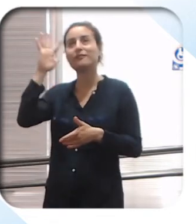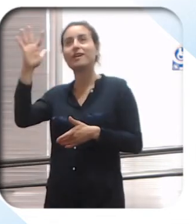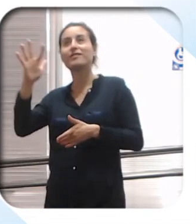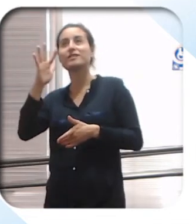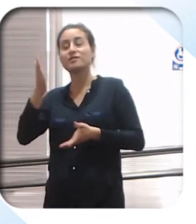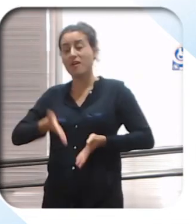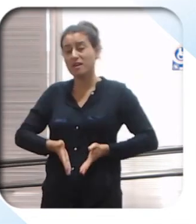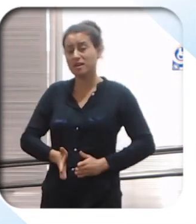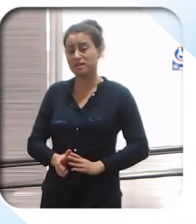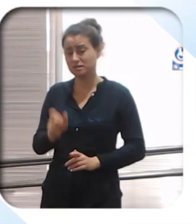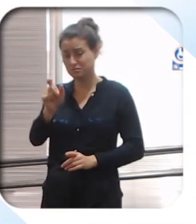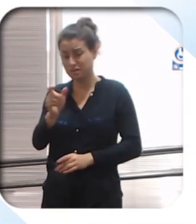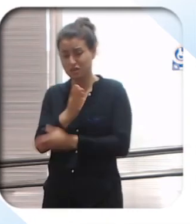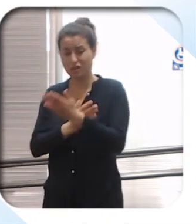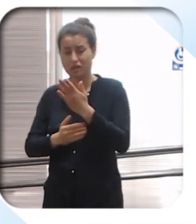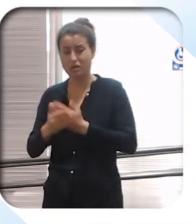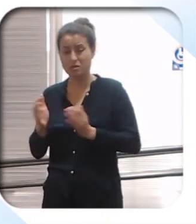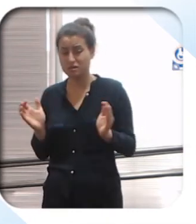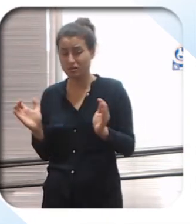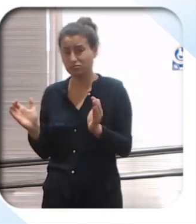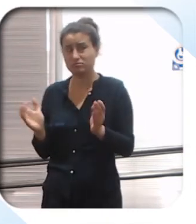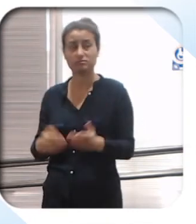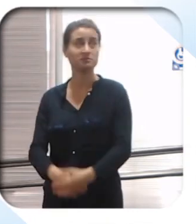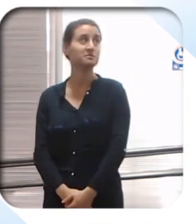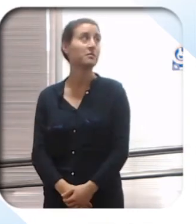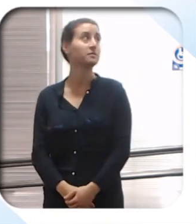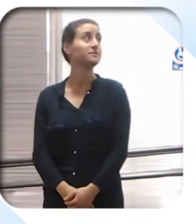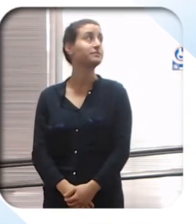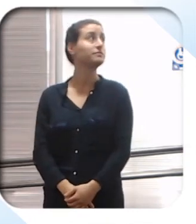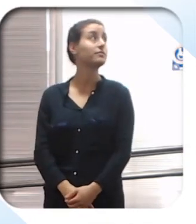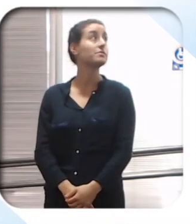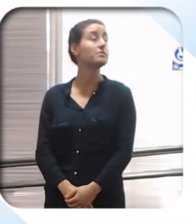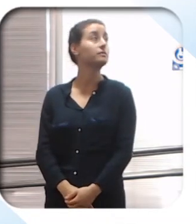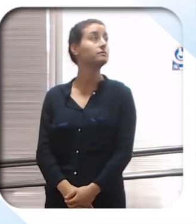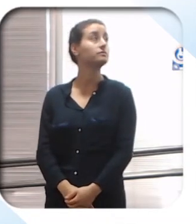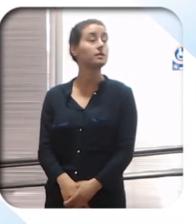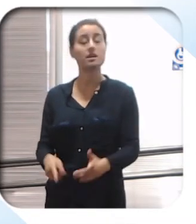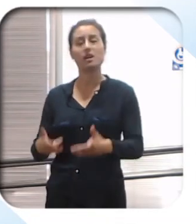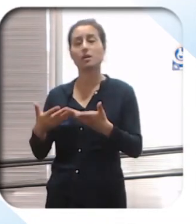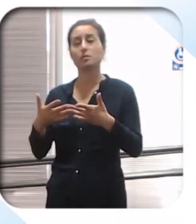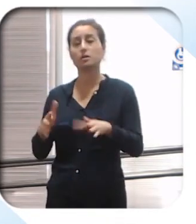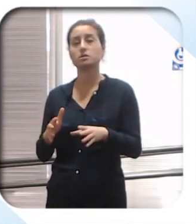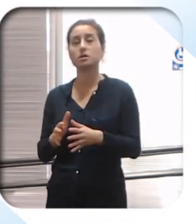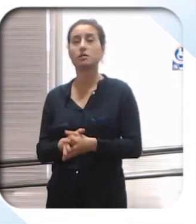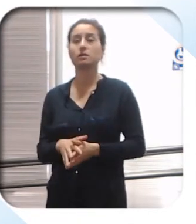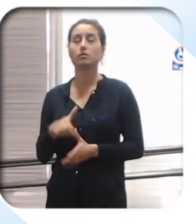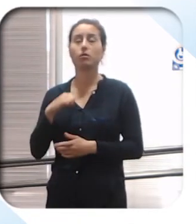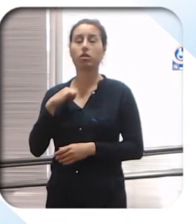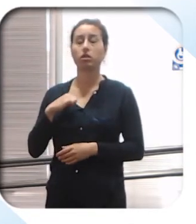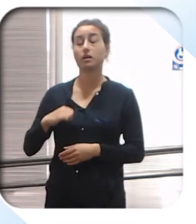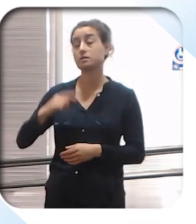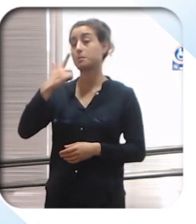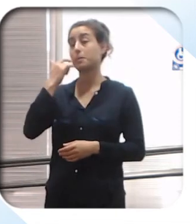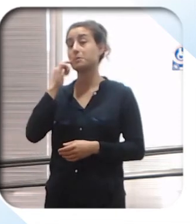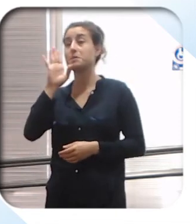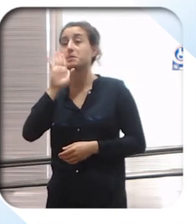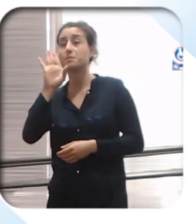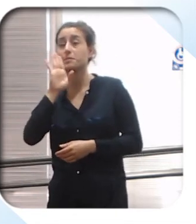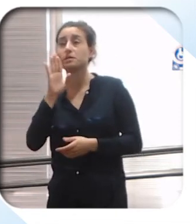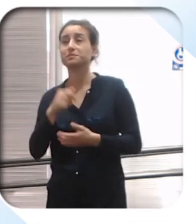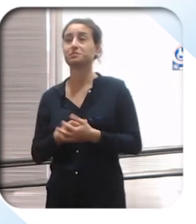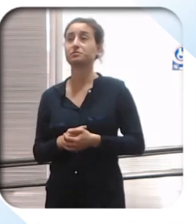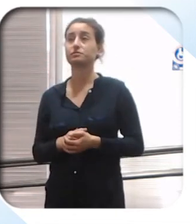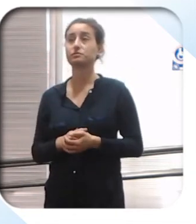nace una persona con discapacidad, ¿no? Bueno, y ahí empieza un desgaste para esos padres, ¿tá?,